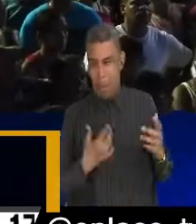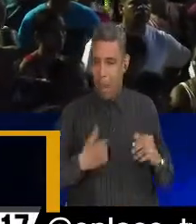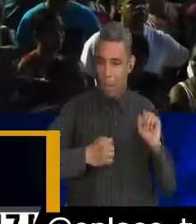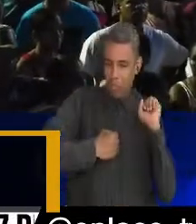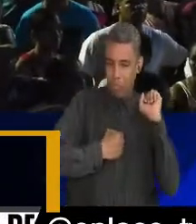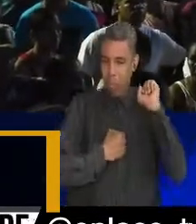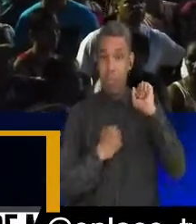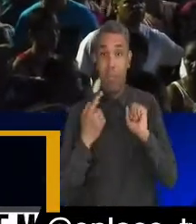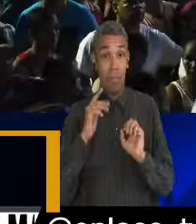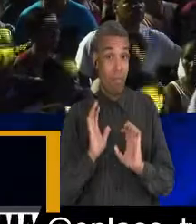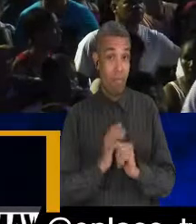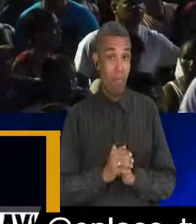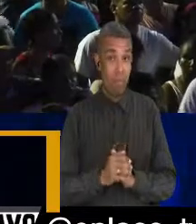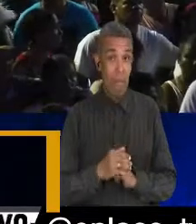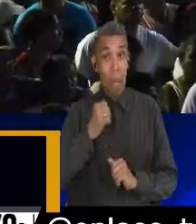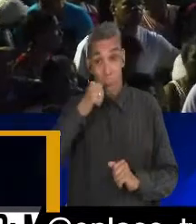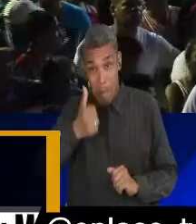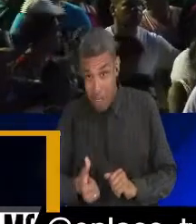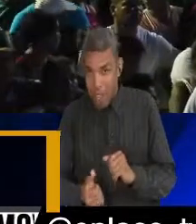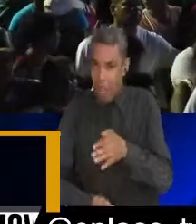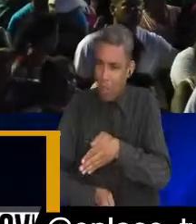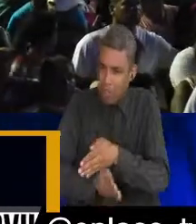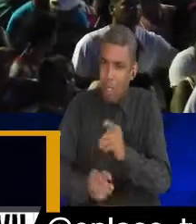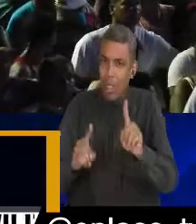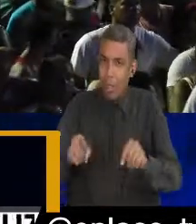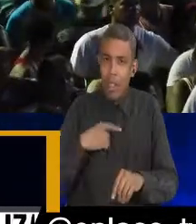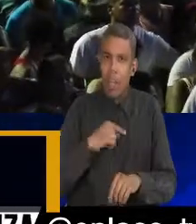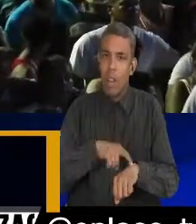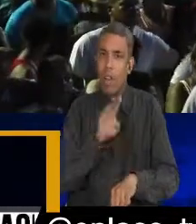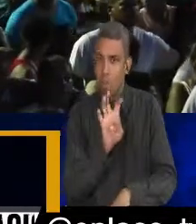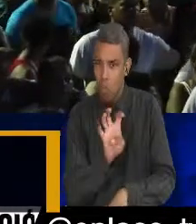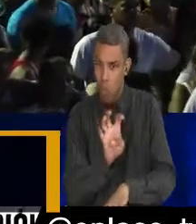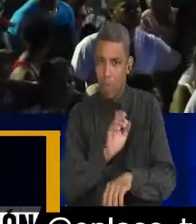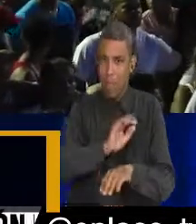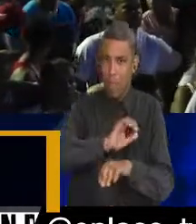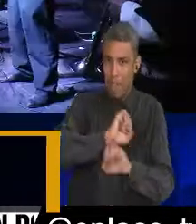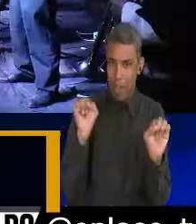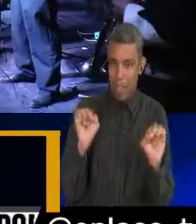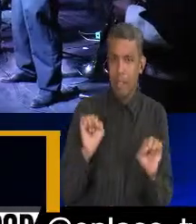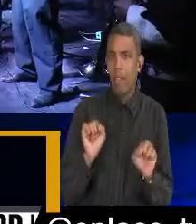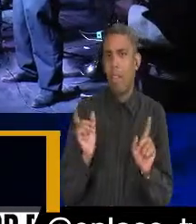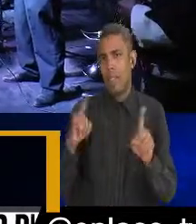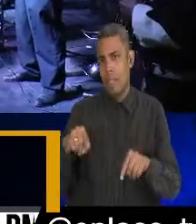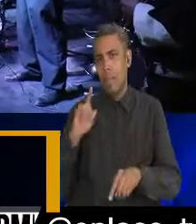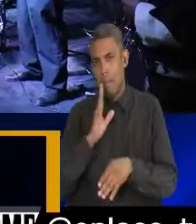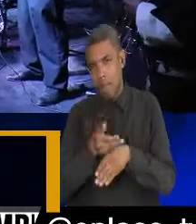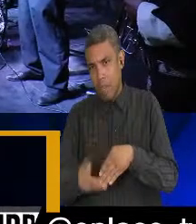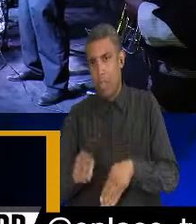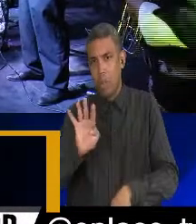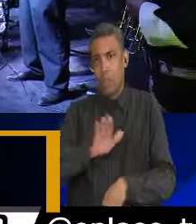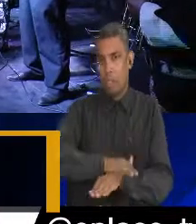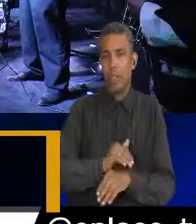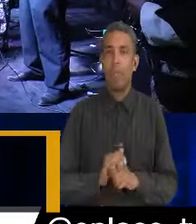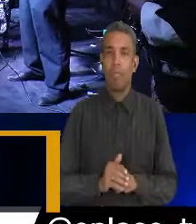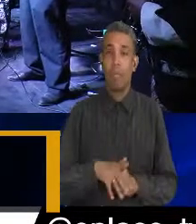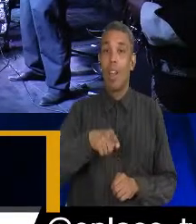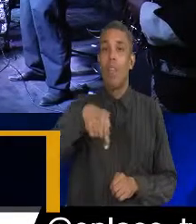mañana seguiremos con estos conversatorios 9 de la mañana y 4 de la tarde. Esta noche, pues en el barrio Las Playas